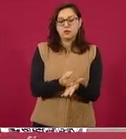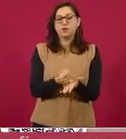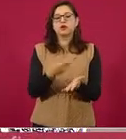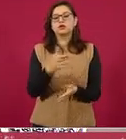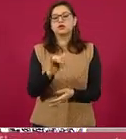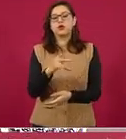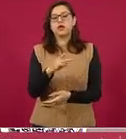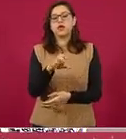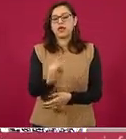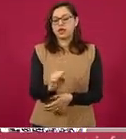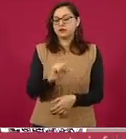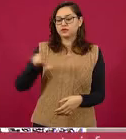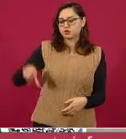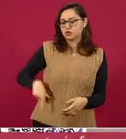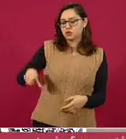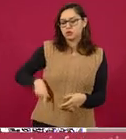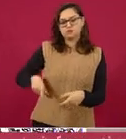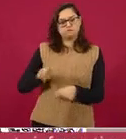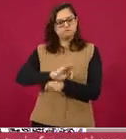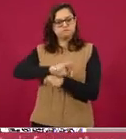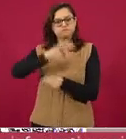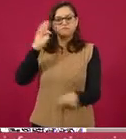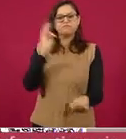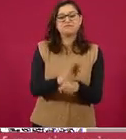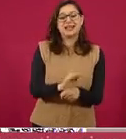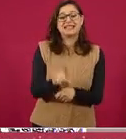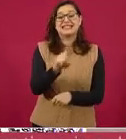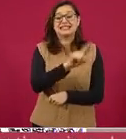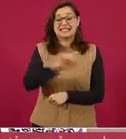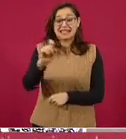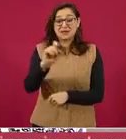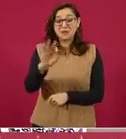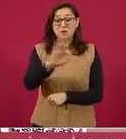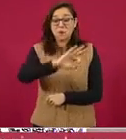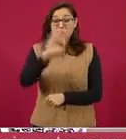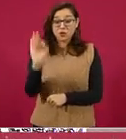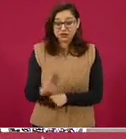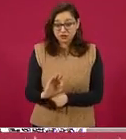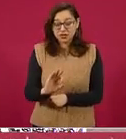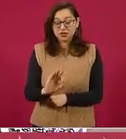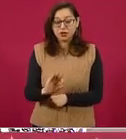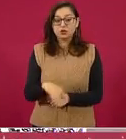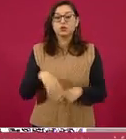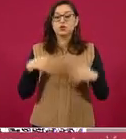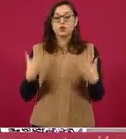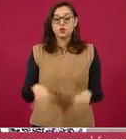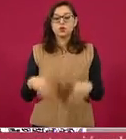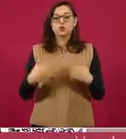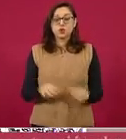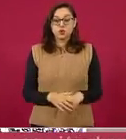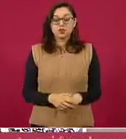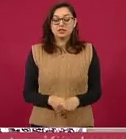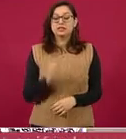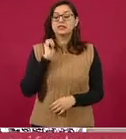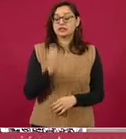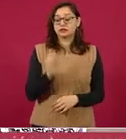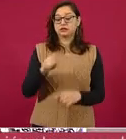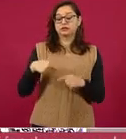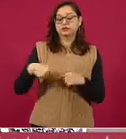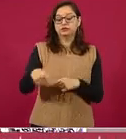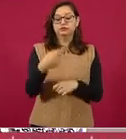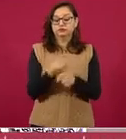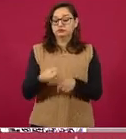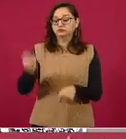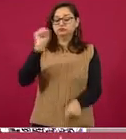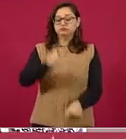gasolina regular, un hecho inédito. Quiere decir que en esta semana no pagaremos IEPS en la